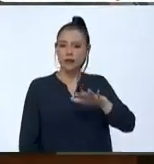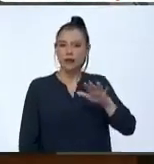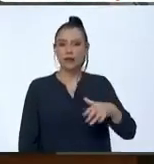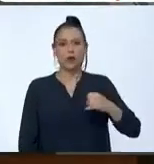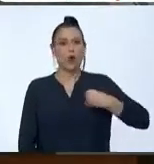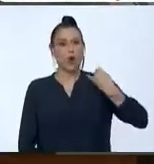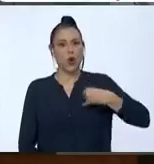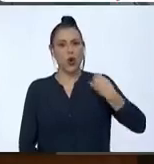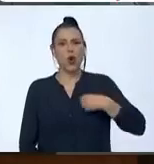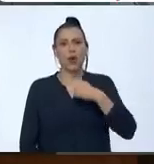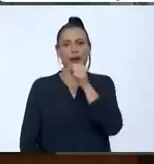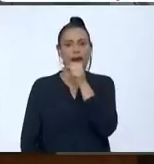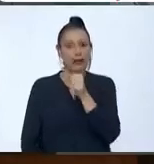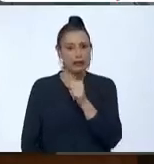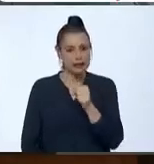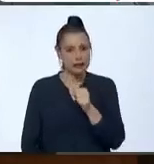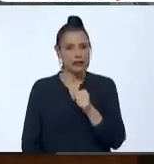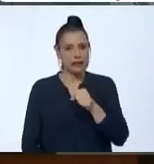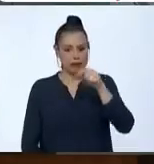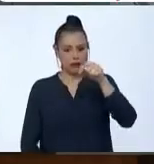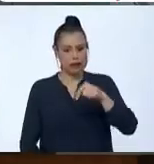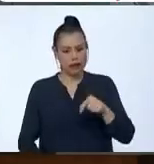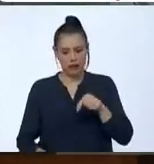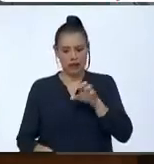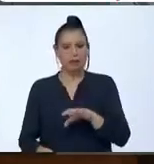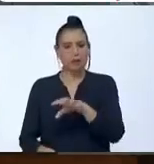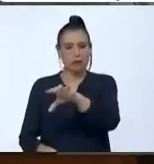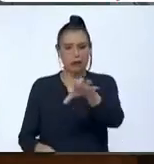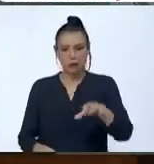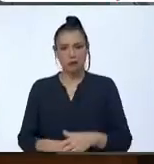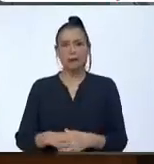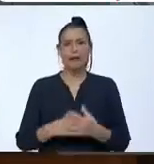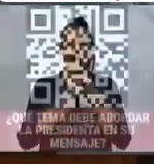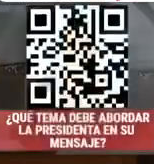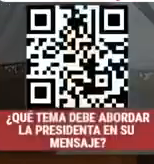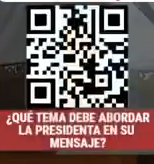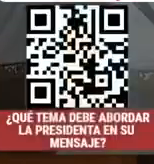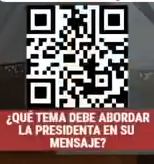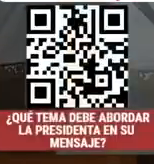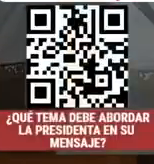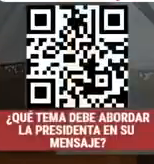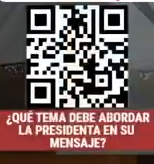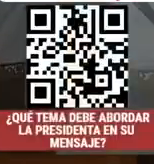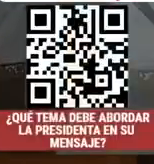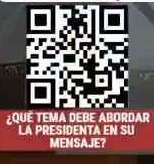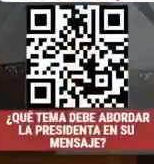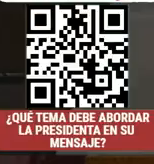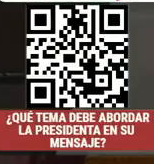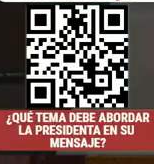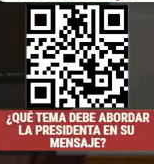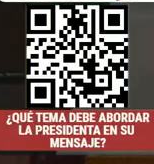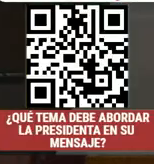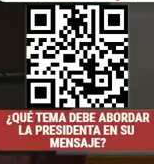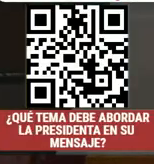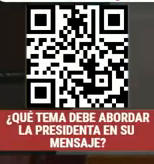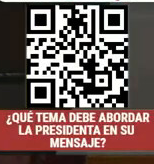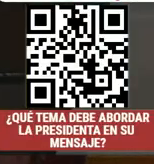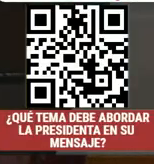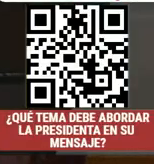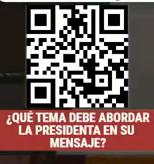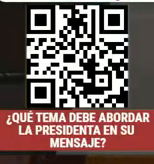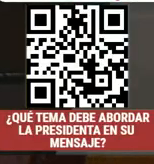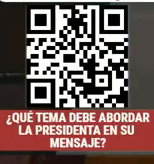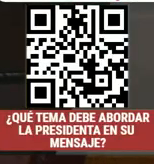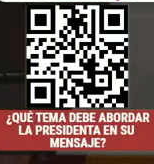joven anciano aquí allá el rostro de la corrupción es omnipresente ya sea en forma